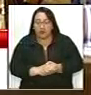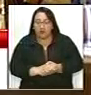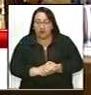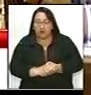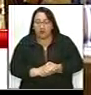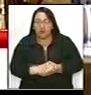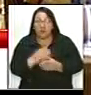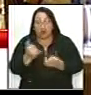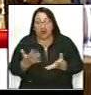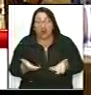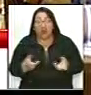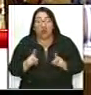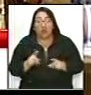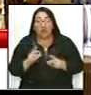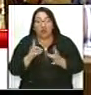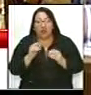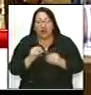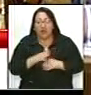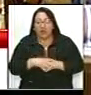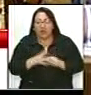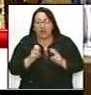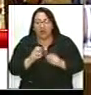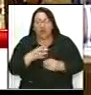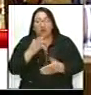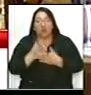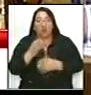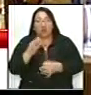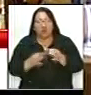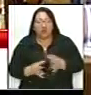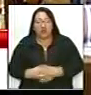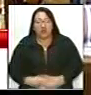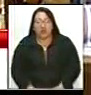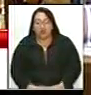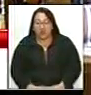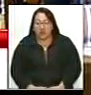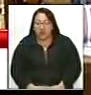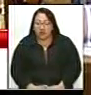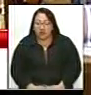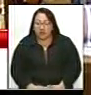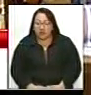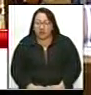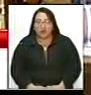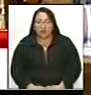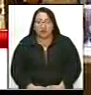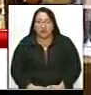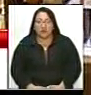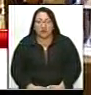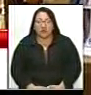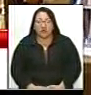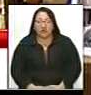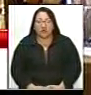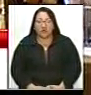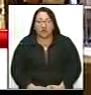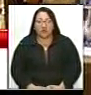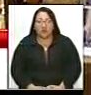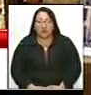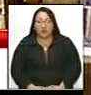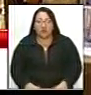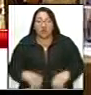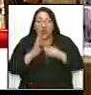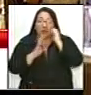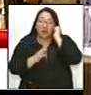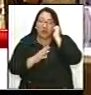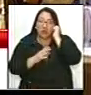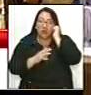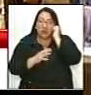obviamente, pues, cuando se trata el tema de la sentencia, obviamente, del Tribunal Constitucional, y habla de la disidencia